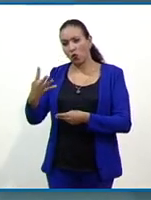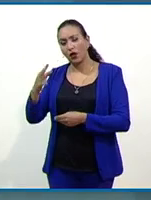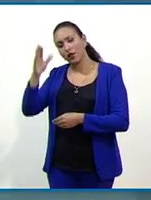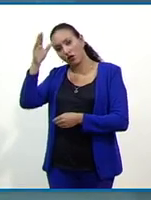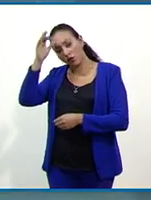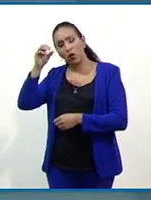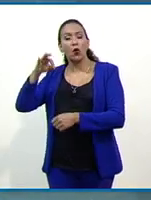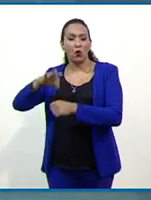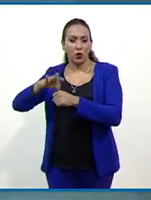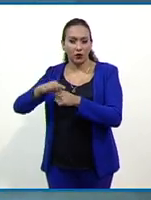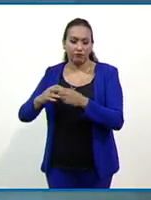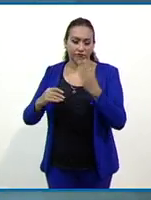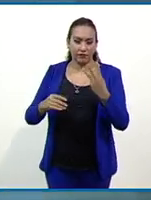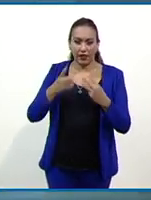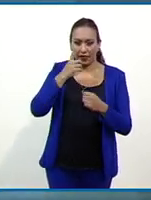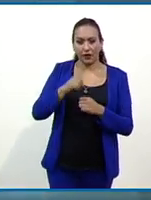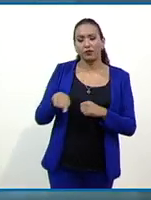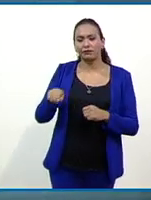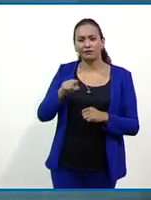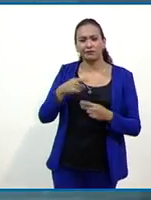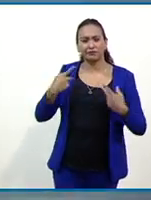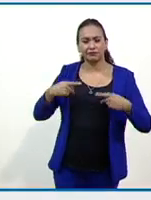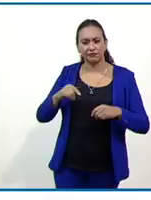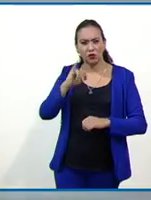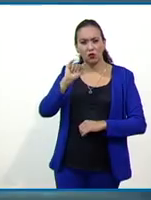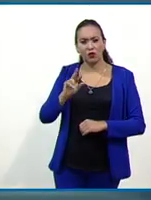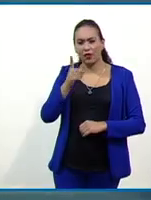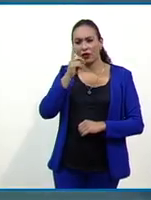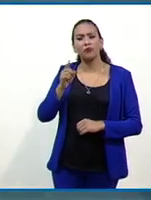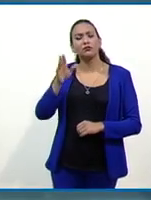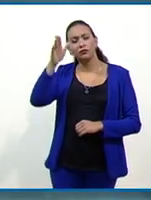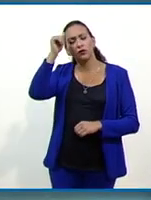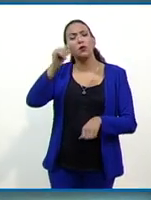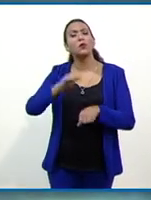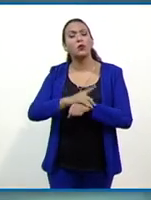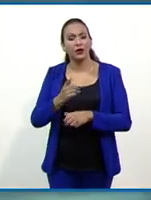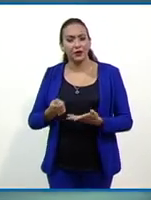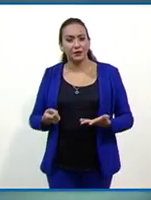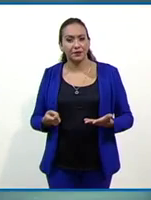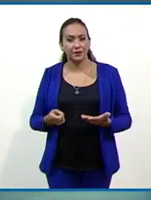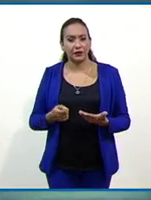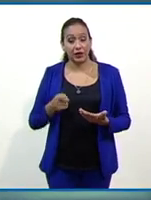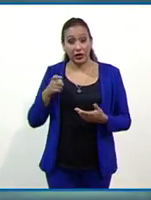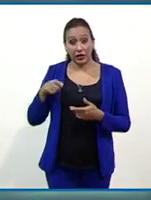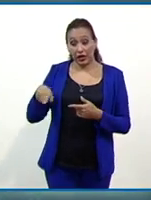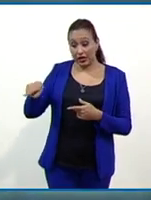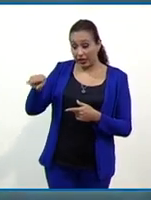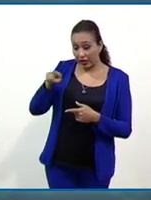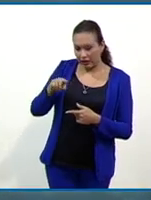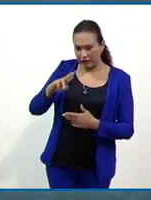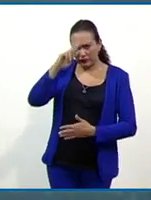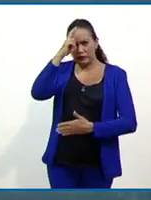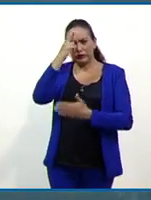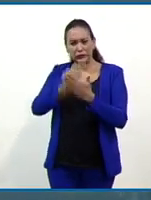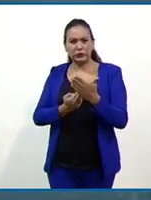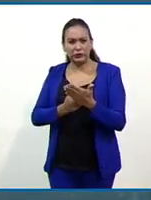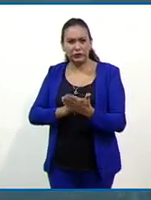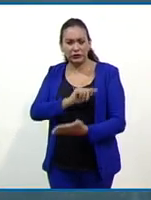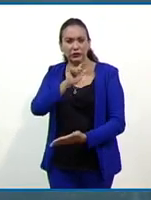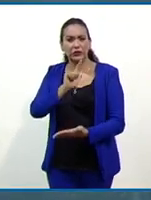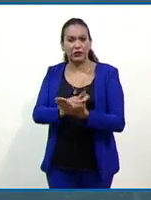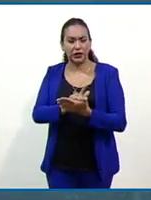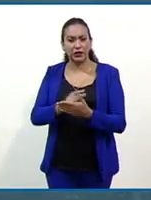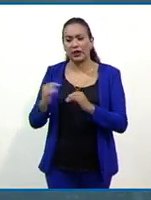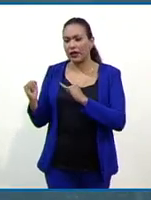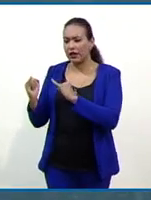3 para participar en la implementación de la reforma judicial, lo que implica un desacato a resoluciones emitidas por diversos